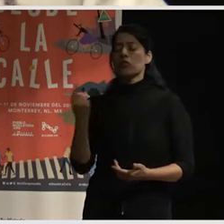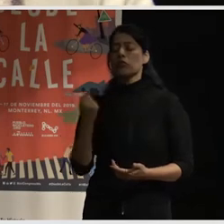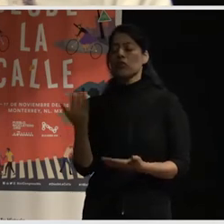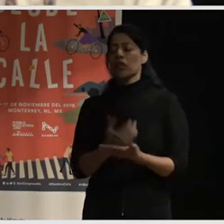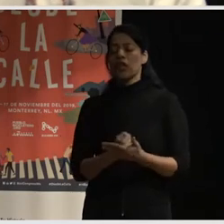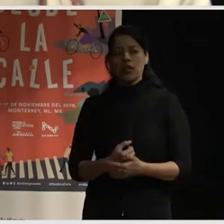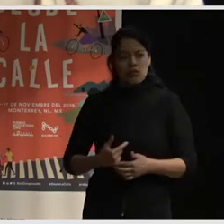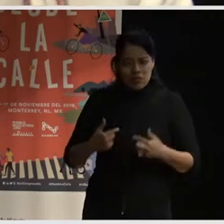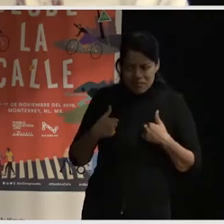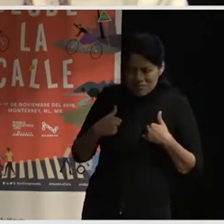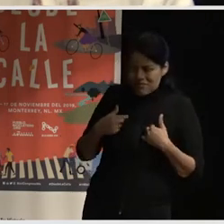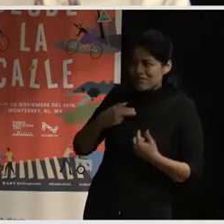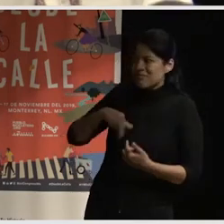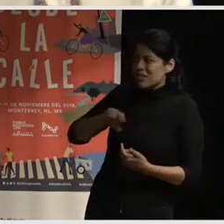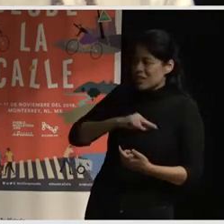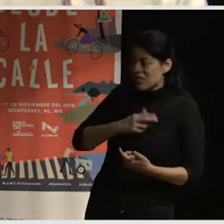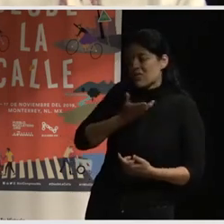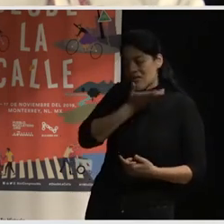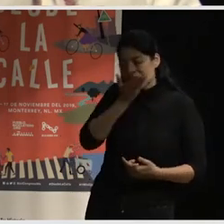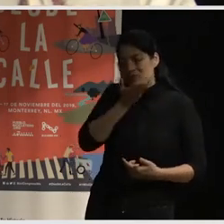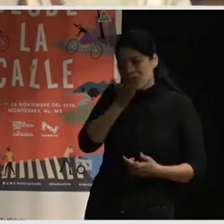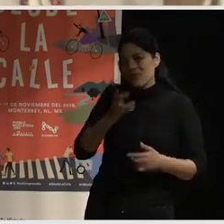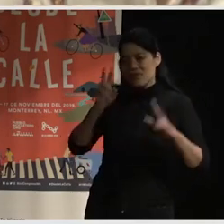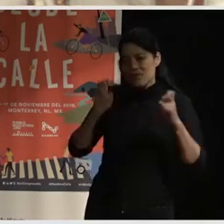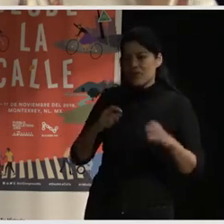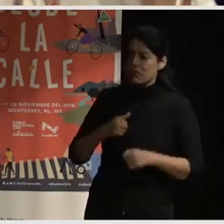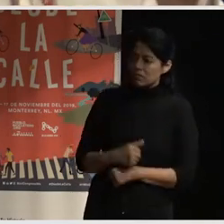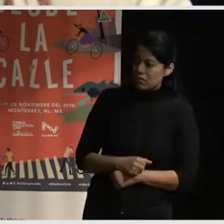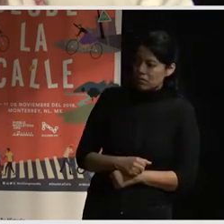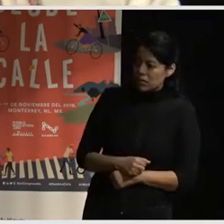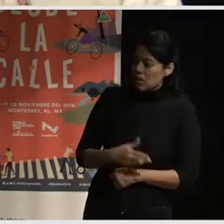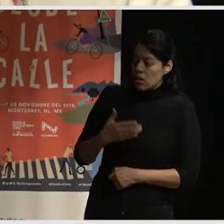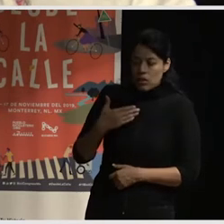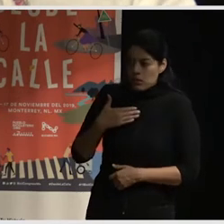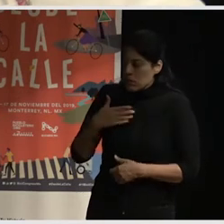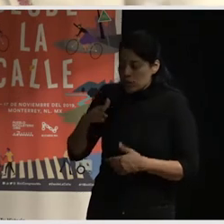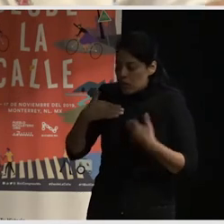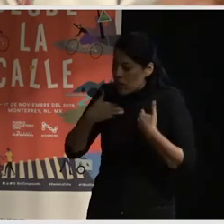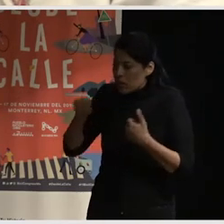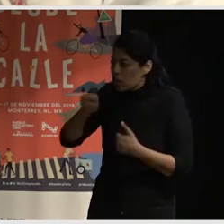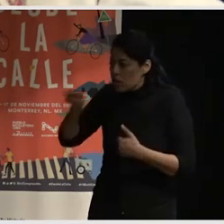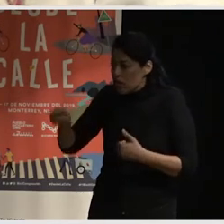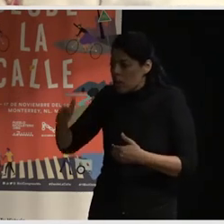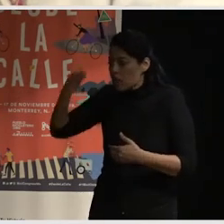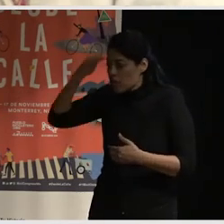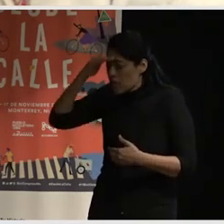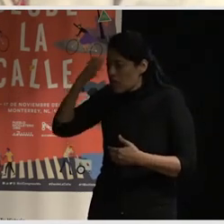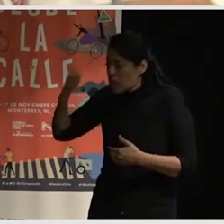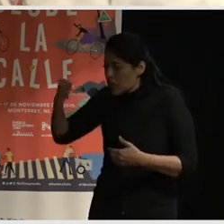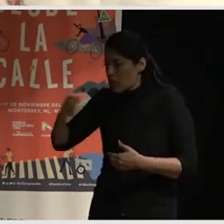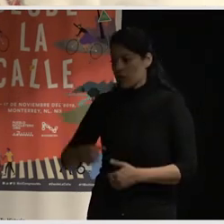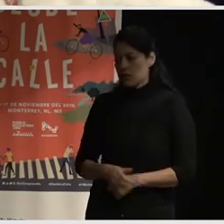nosotros que ya estamos muy empapados del tema nos parece inconcebible que piensen así pero para quienes no